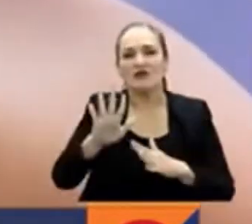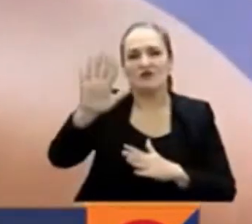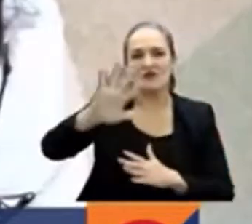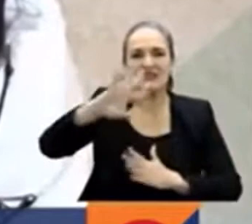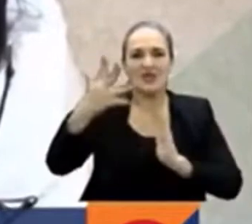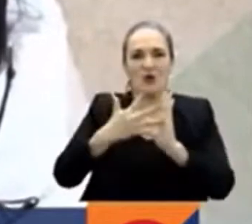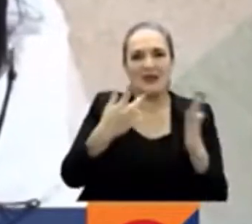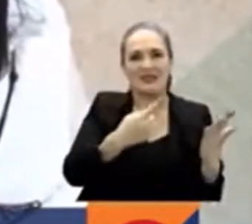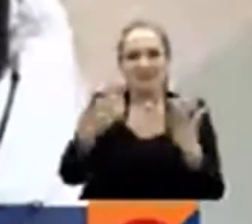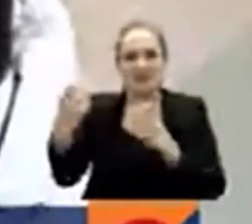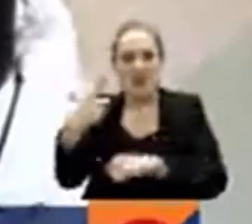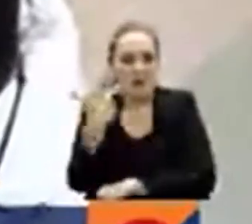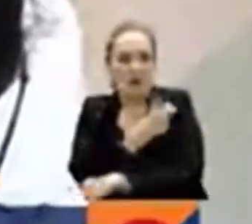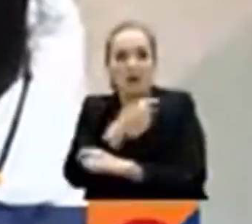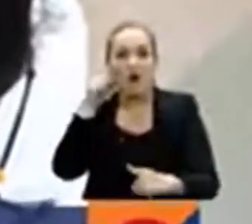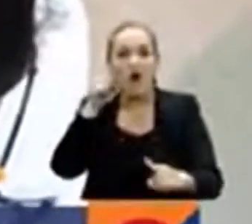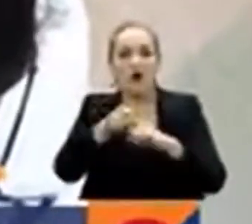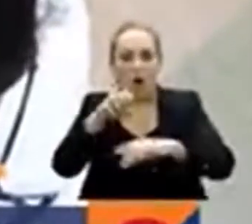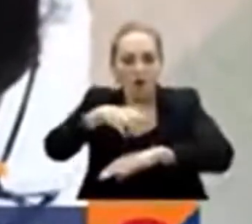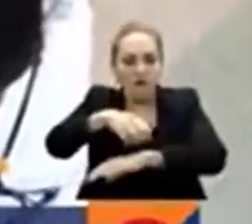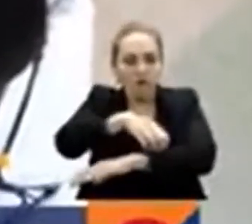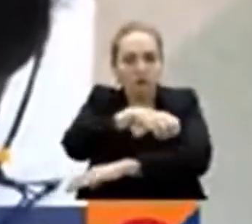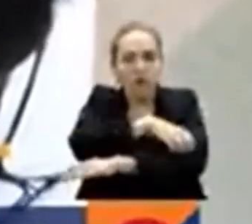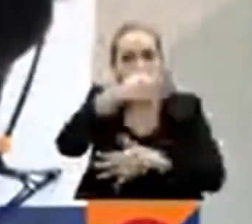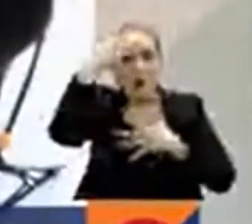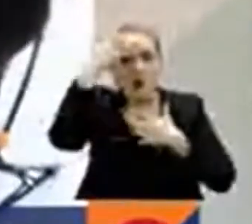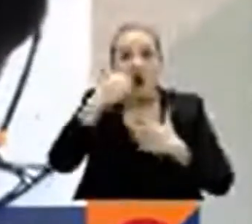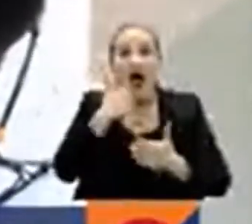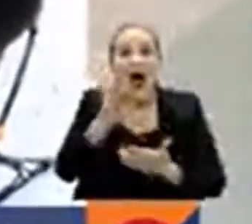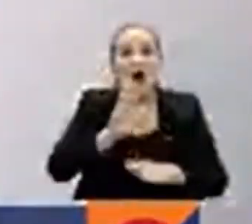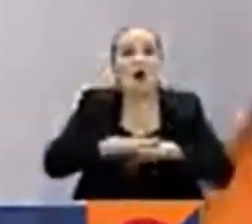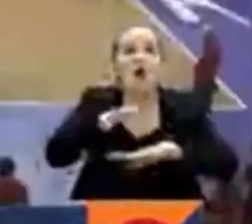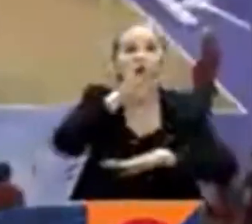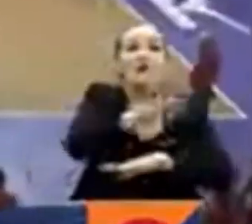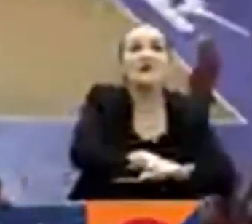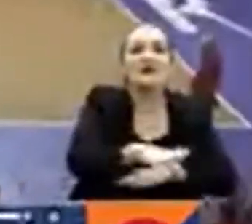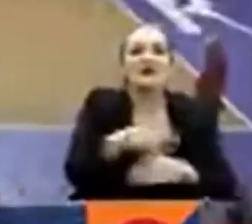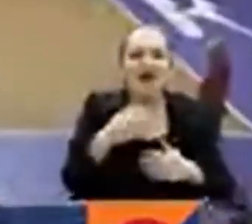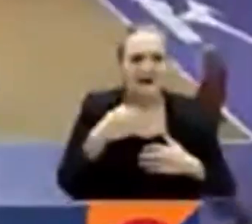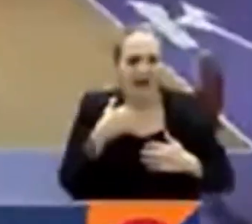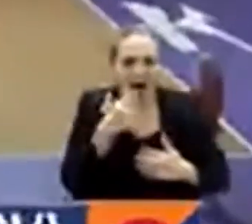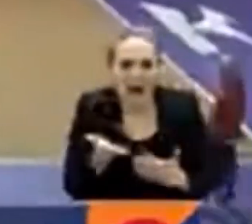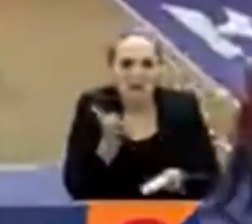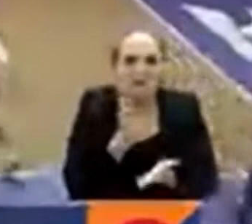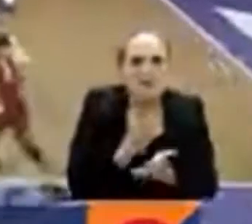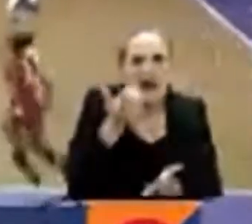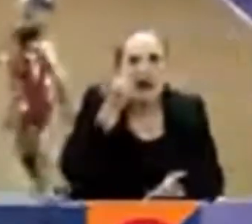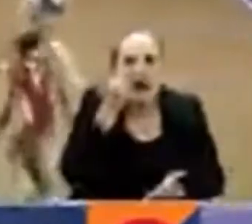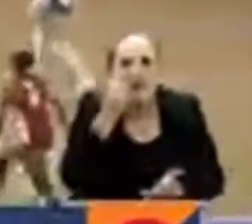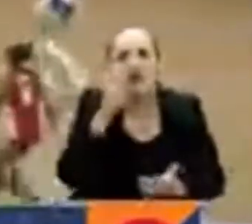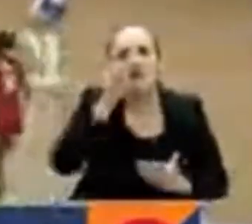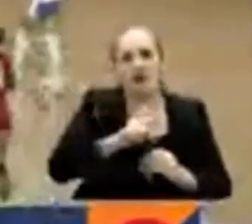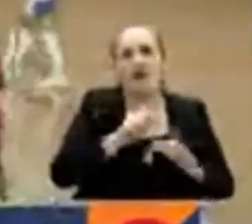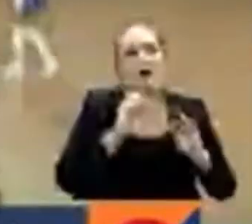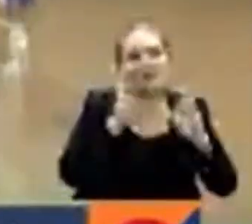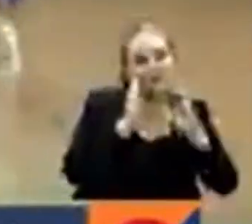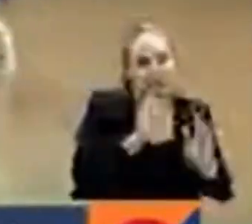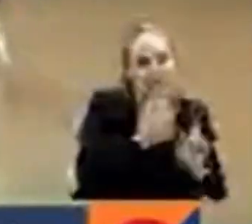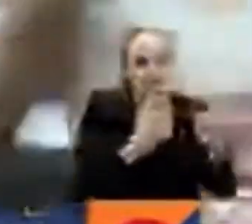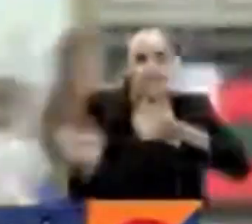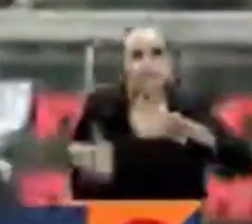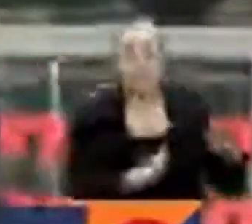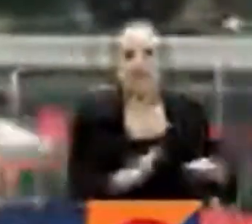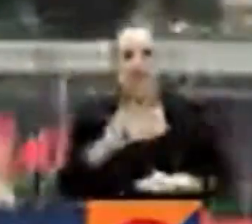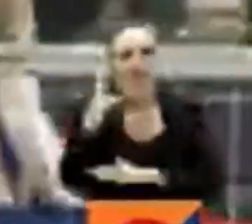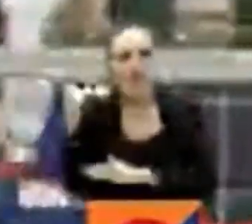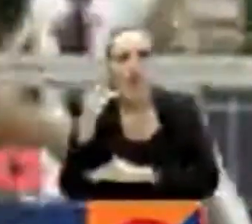caso de efectos secundarios, el gobierno nacional tendría que asumir las consecuencias. En deportes, Colombia imparable. La selección femenina de